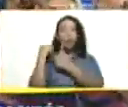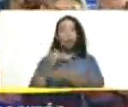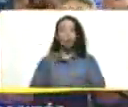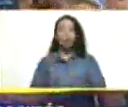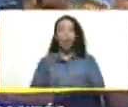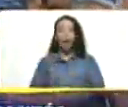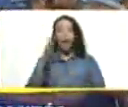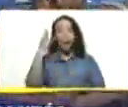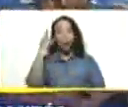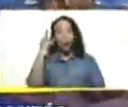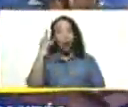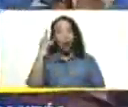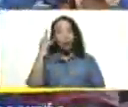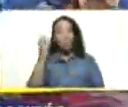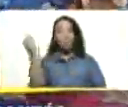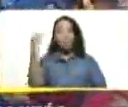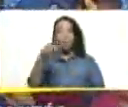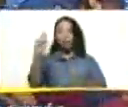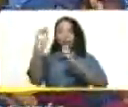Es la mujer la que asume el mando.